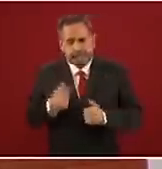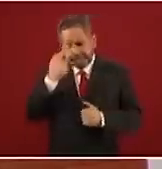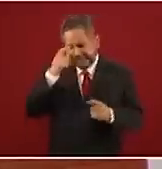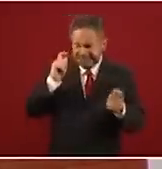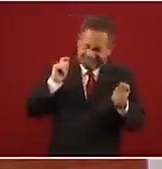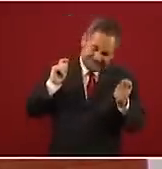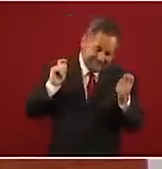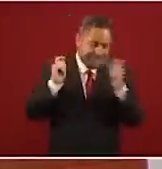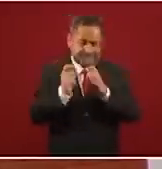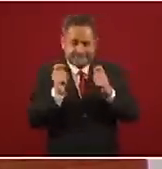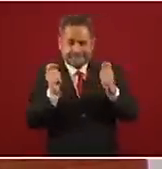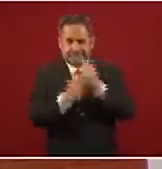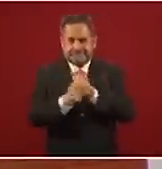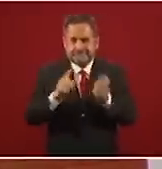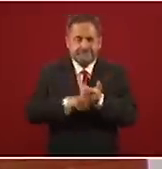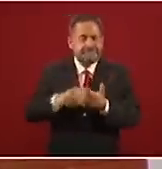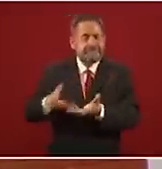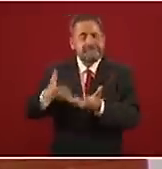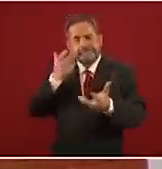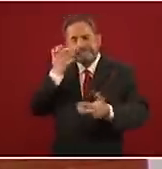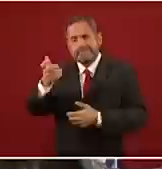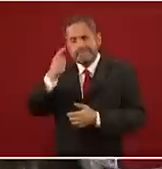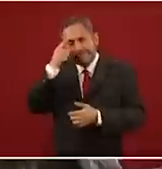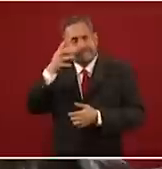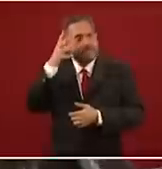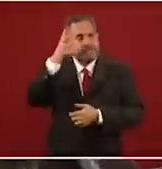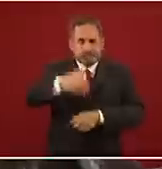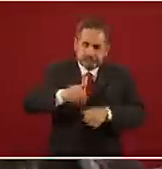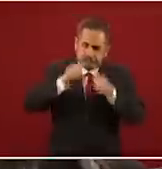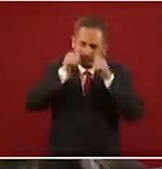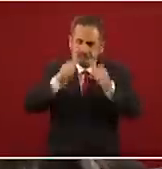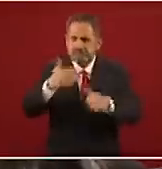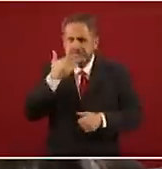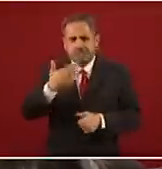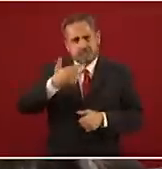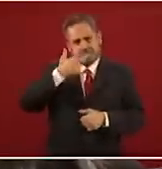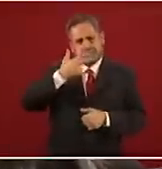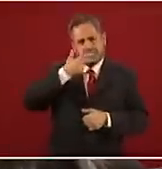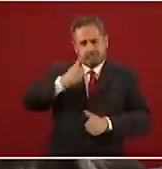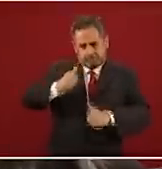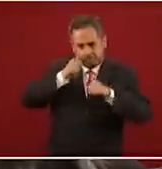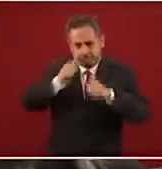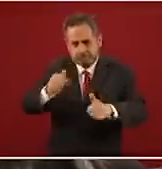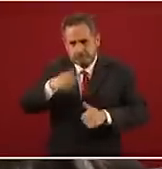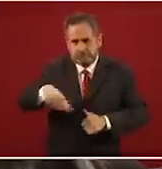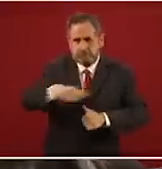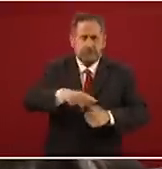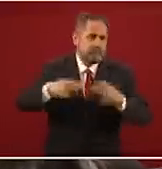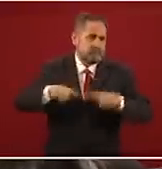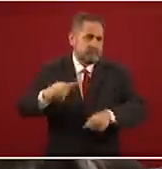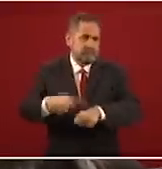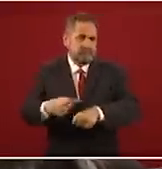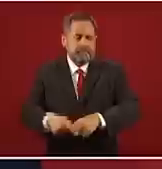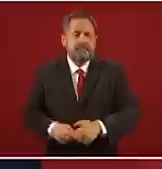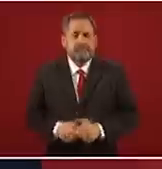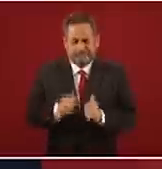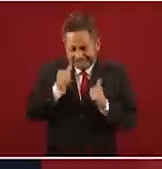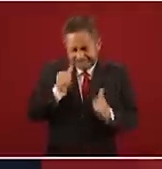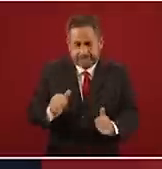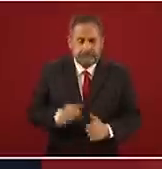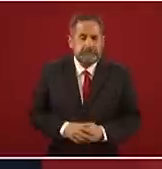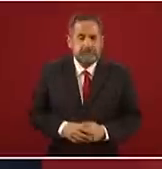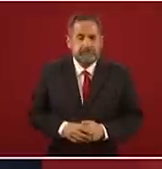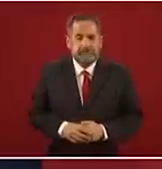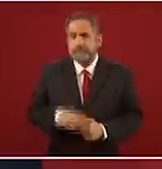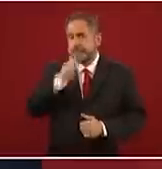transformar lo que tanto anhela el derechohabiente, que es una mejor atención a nuestros enfermos. También hemos desplegado trabajos